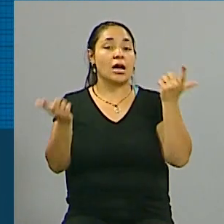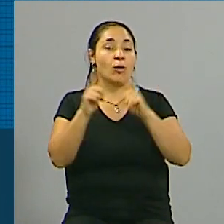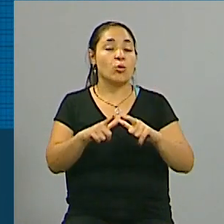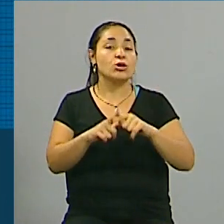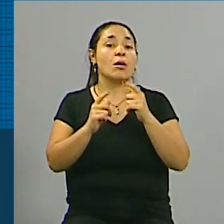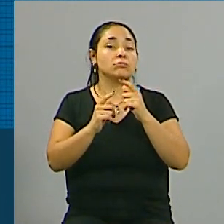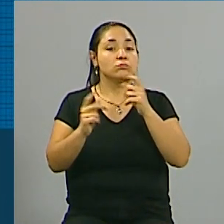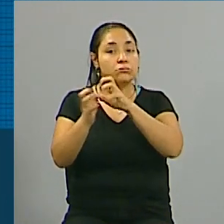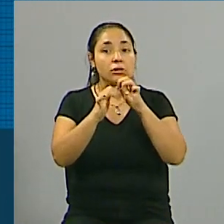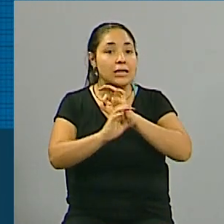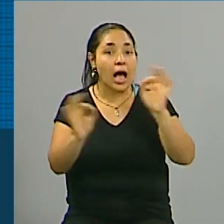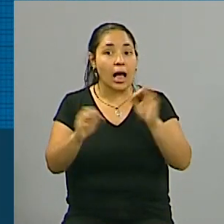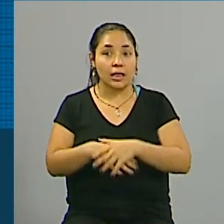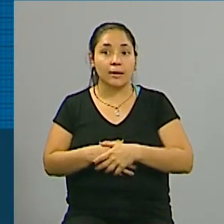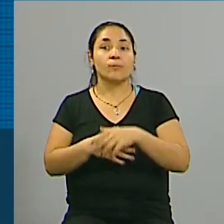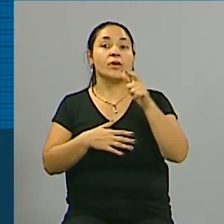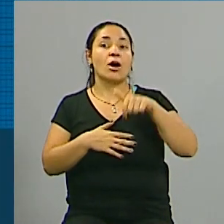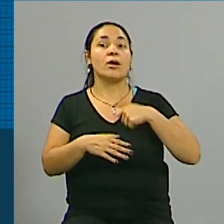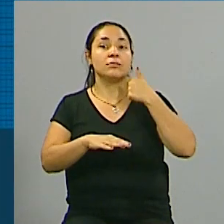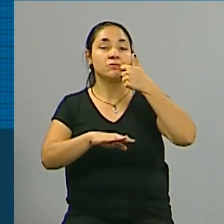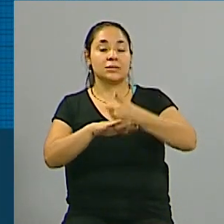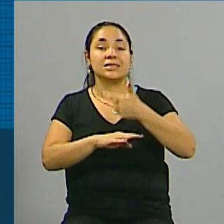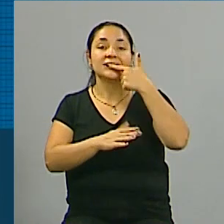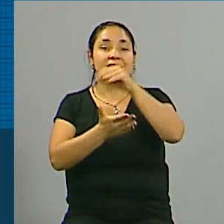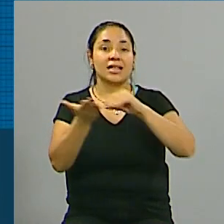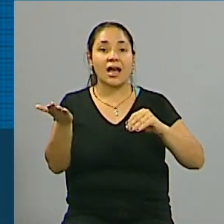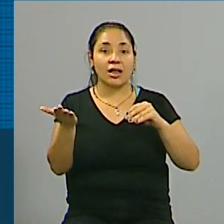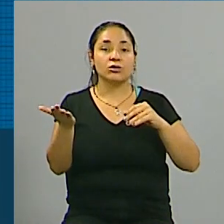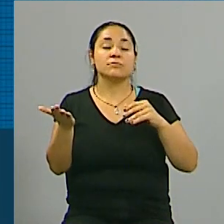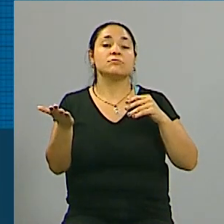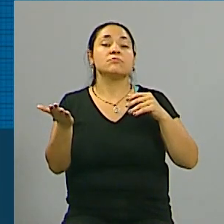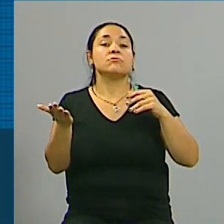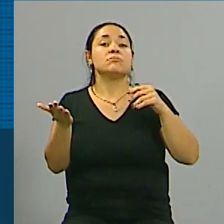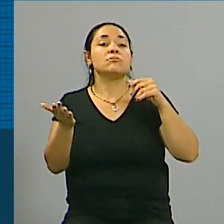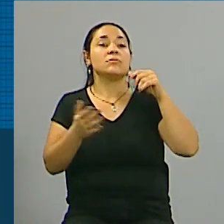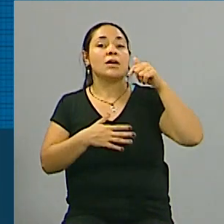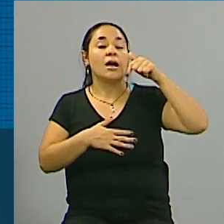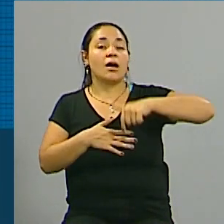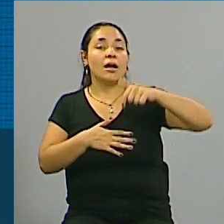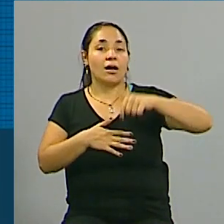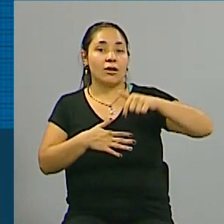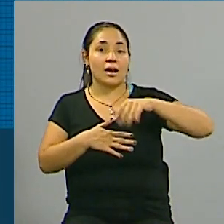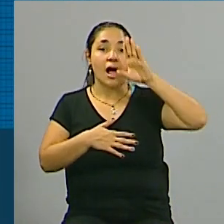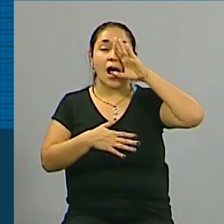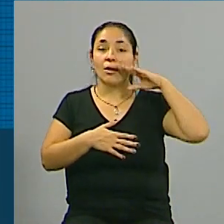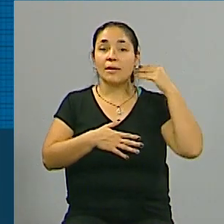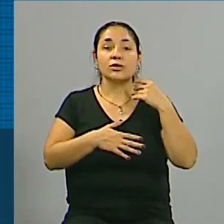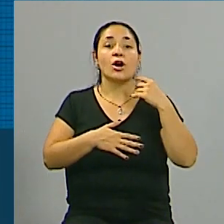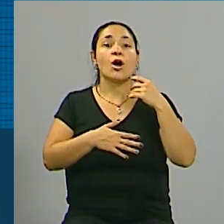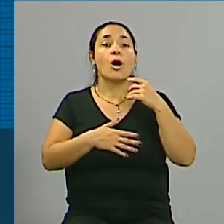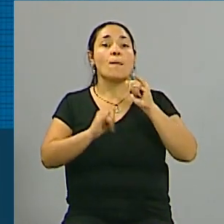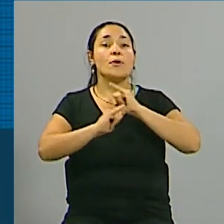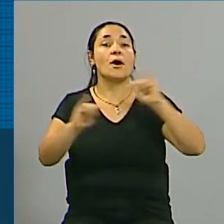ahora nos encontrábamos con Alberto Fernández yendo a dar una nota a un programa de radio que se transmite también en streaming,